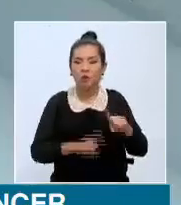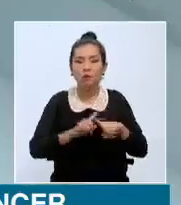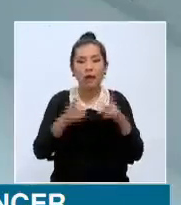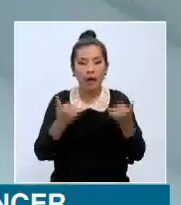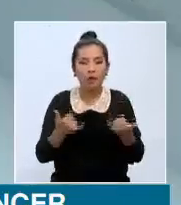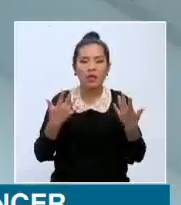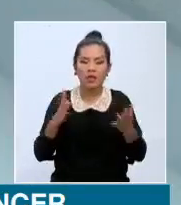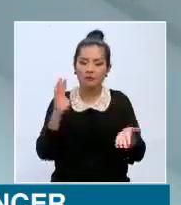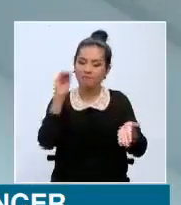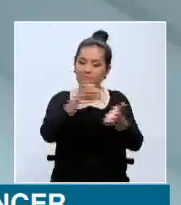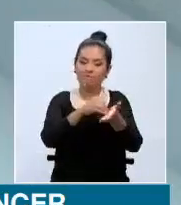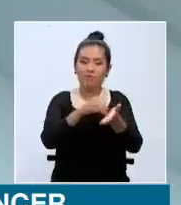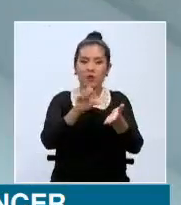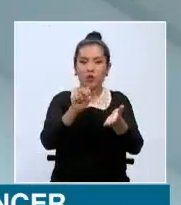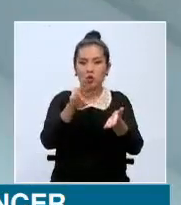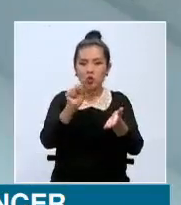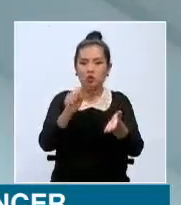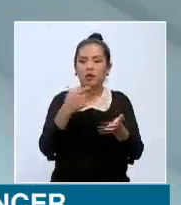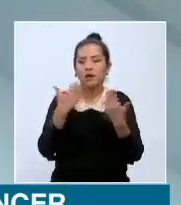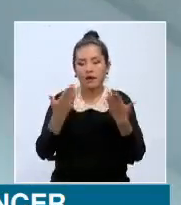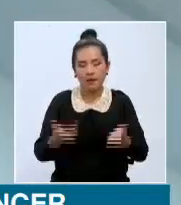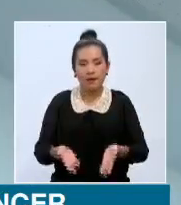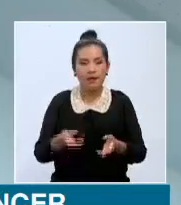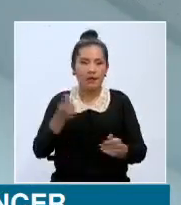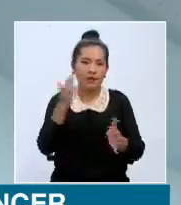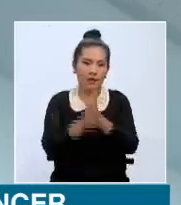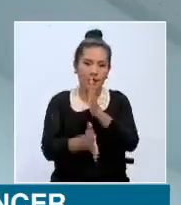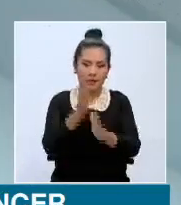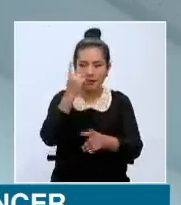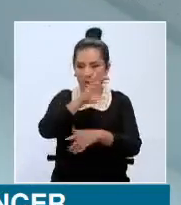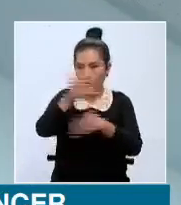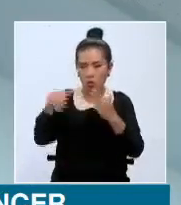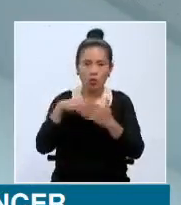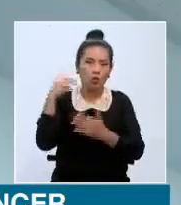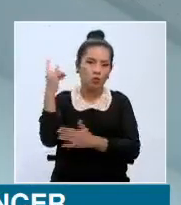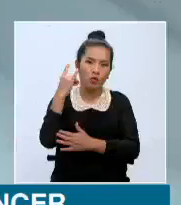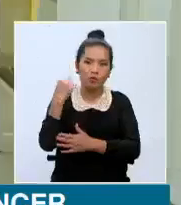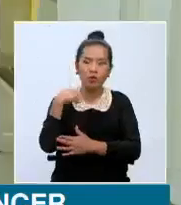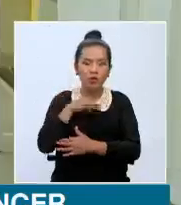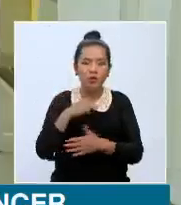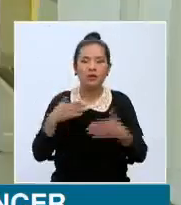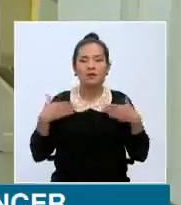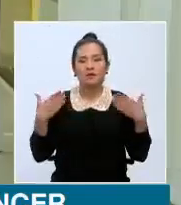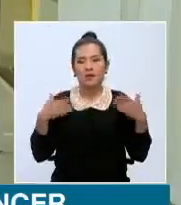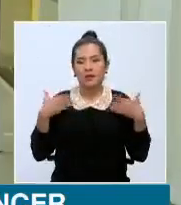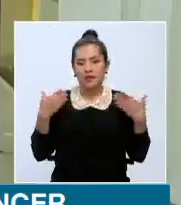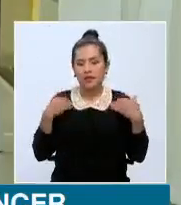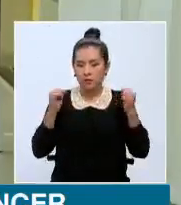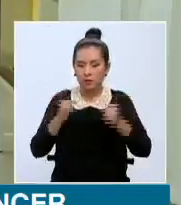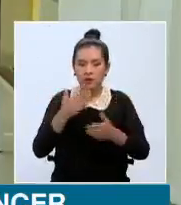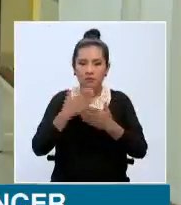está dentro del SUS y es gratuito para todos los bolivianos y eso nos llena de mucha esperanza.